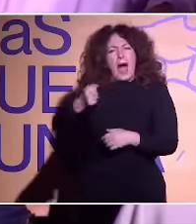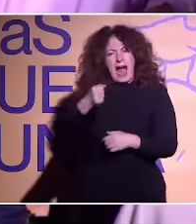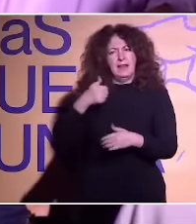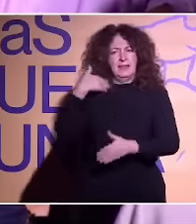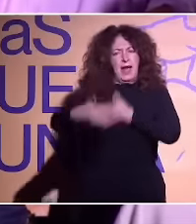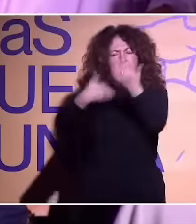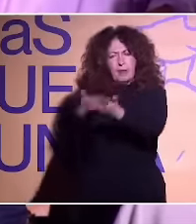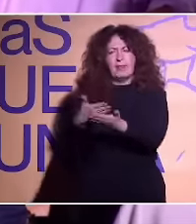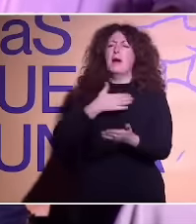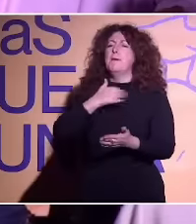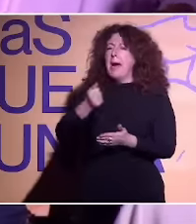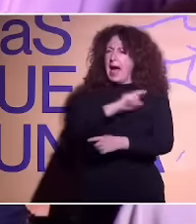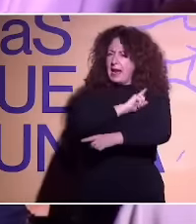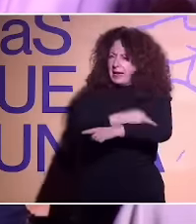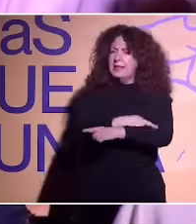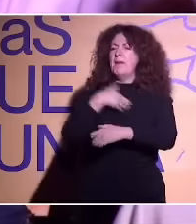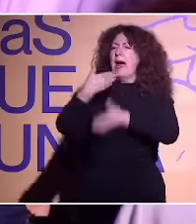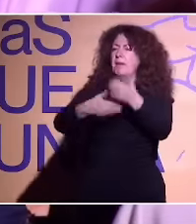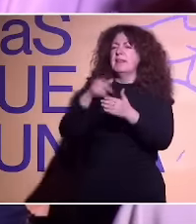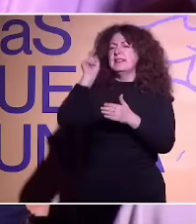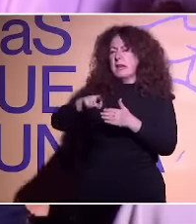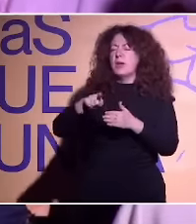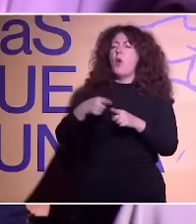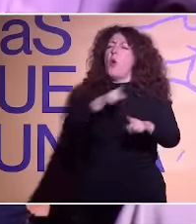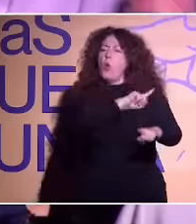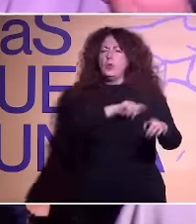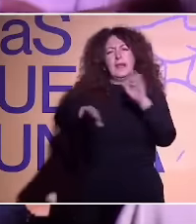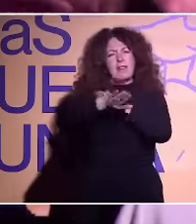Valentía para avanzar y para frenar a la ultraderecha.